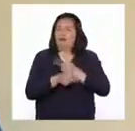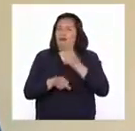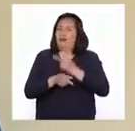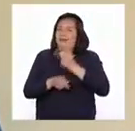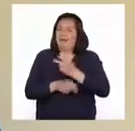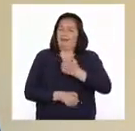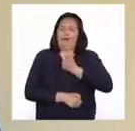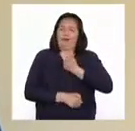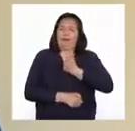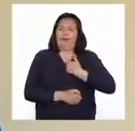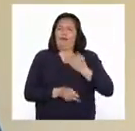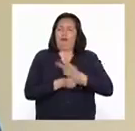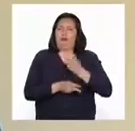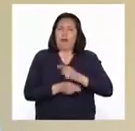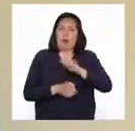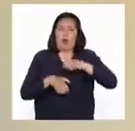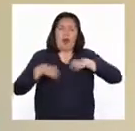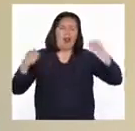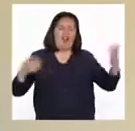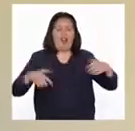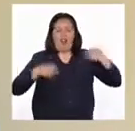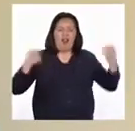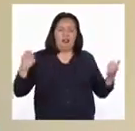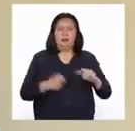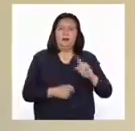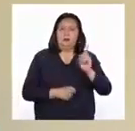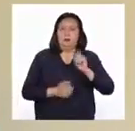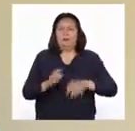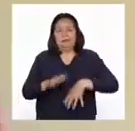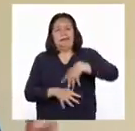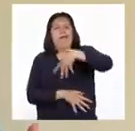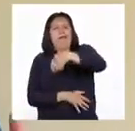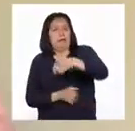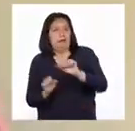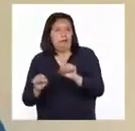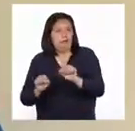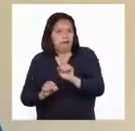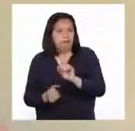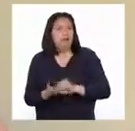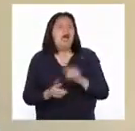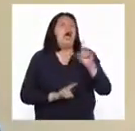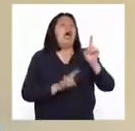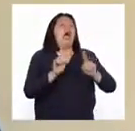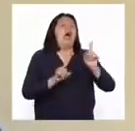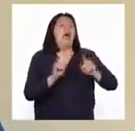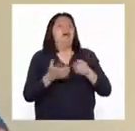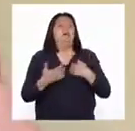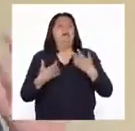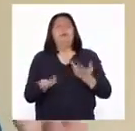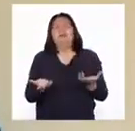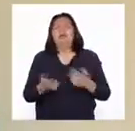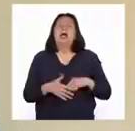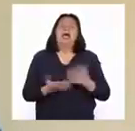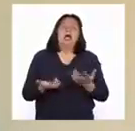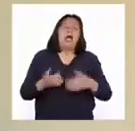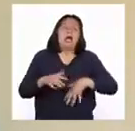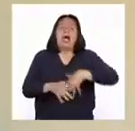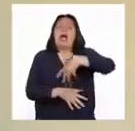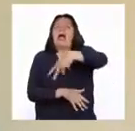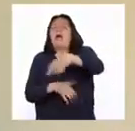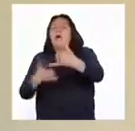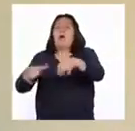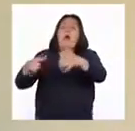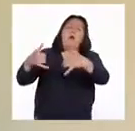sí mismos, no desabrigándose y no exponiéndose al frío. A veces nos gusta quedarnos hasta tarde jugando al aire